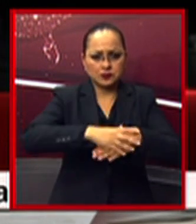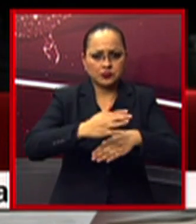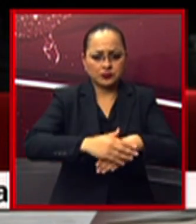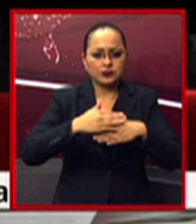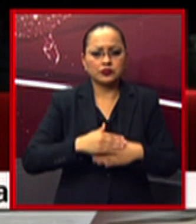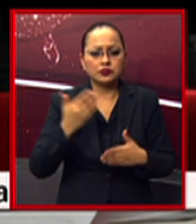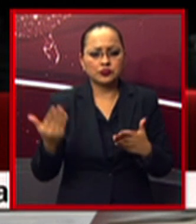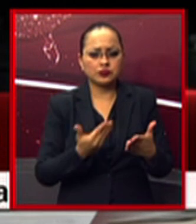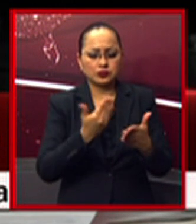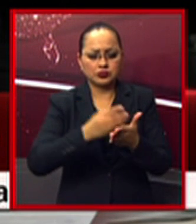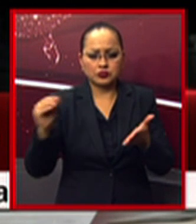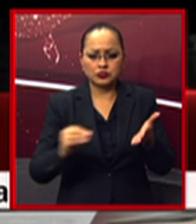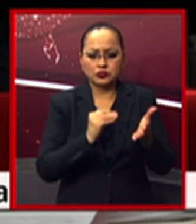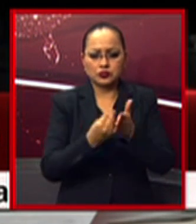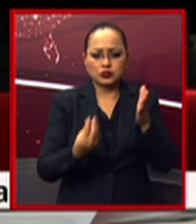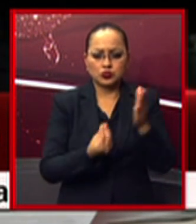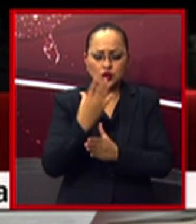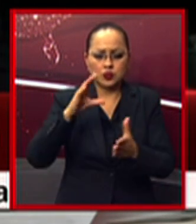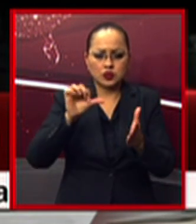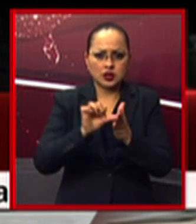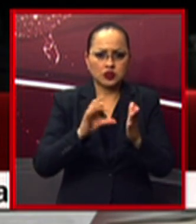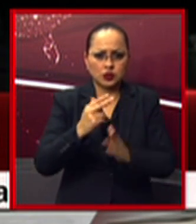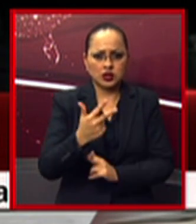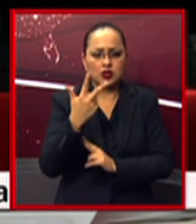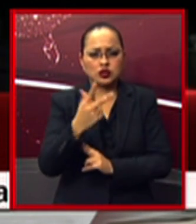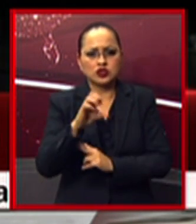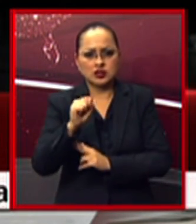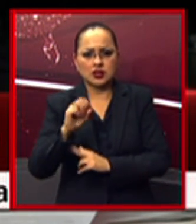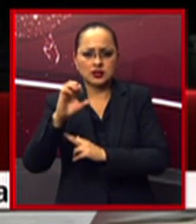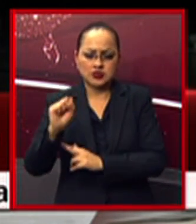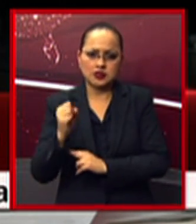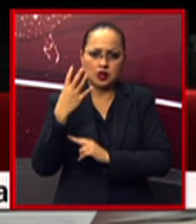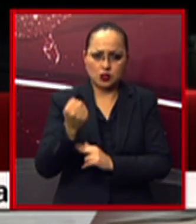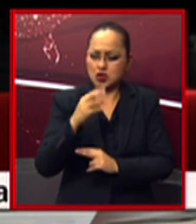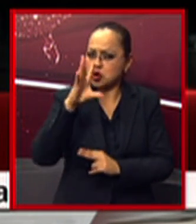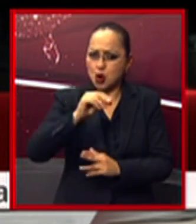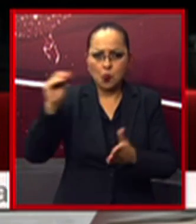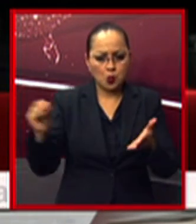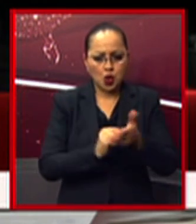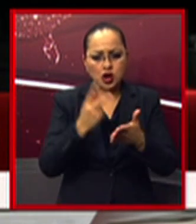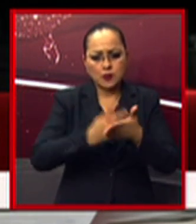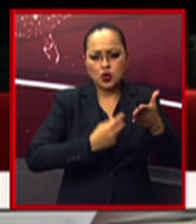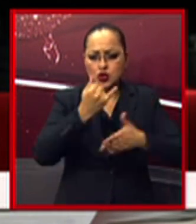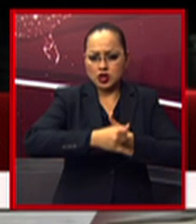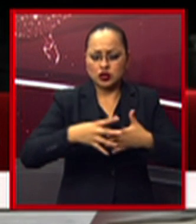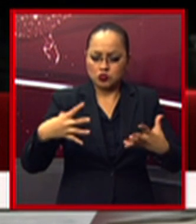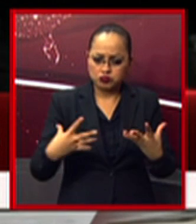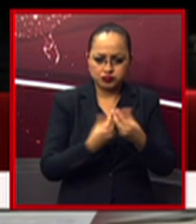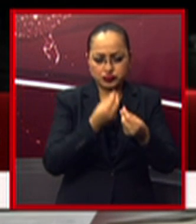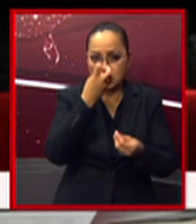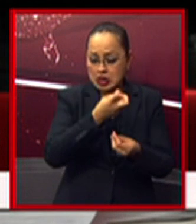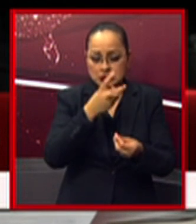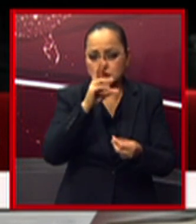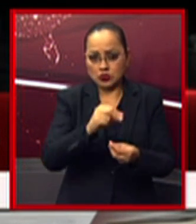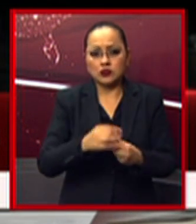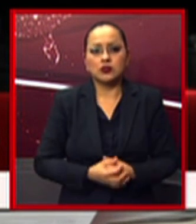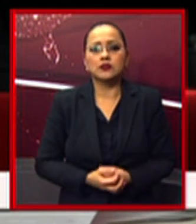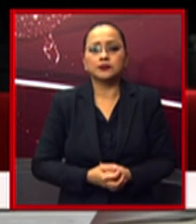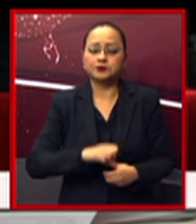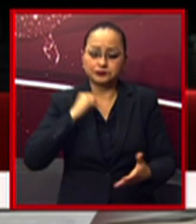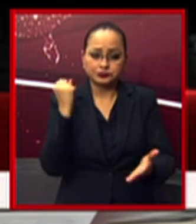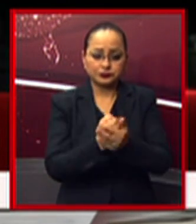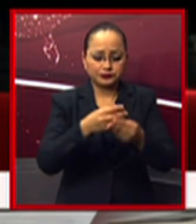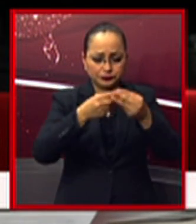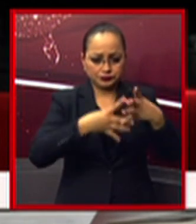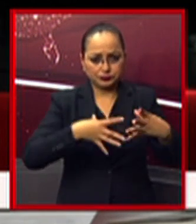La propuesta de adición de nuevos artículos con números 58, 60 y 169 no se incorporan al proyecto de decreto, no forman parte del articulado. Está aprobado